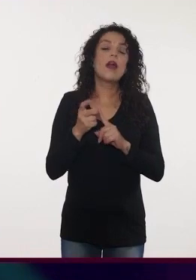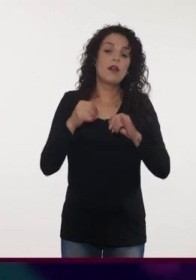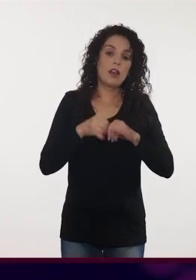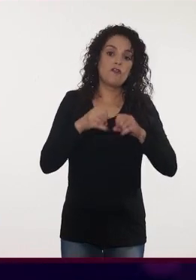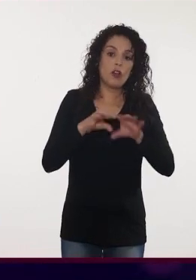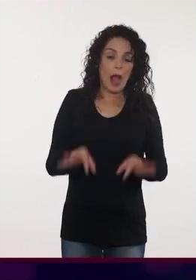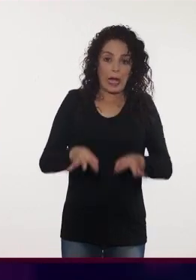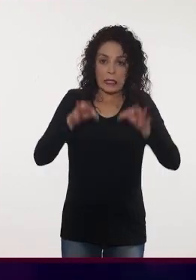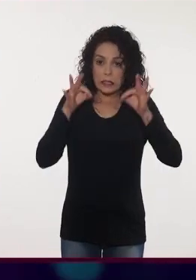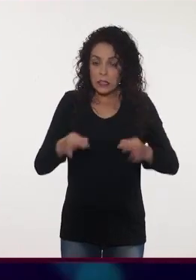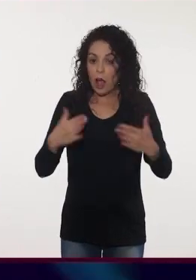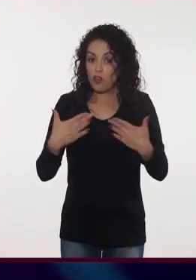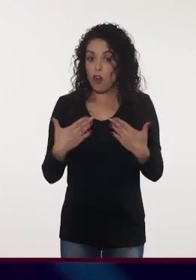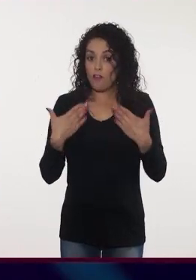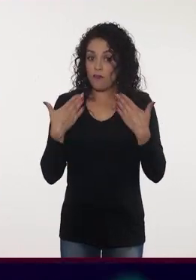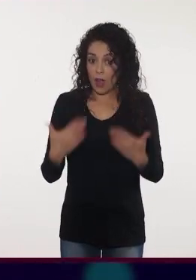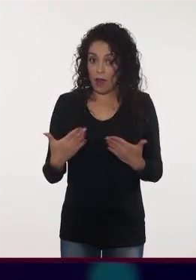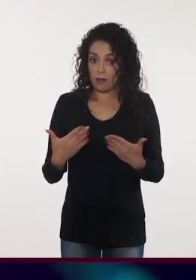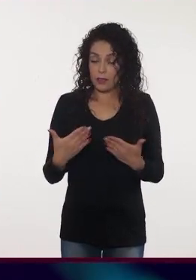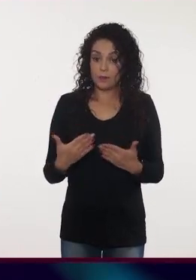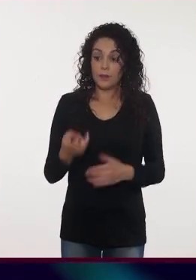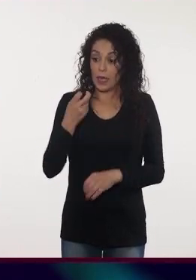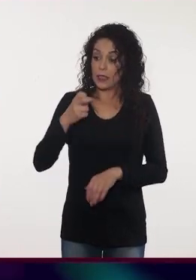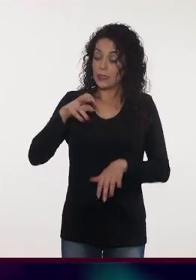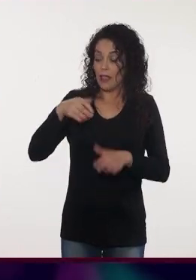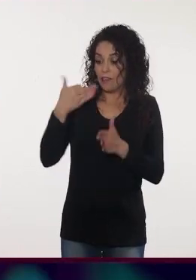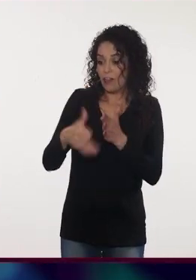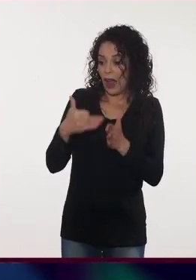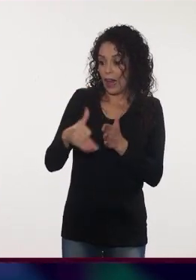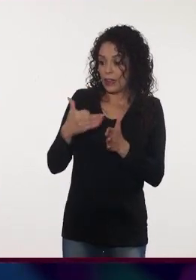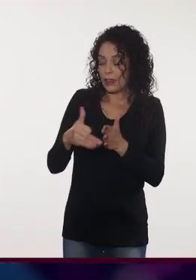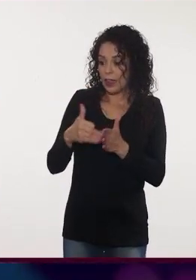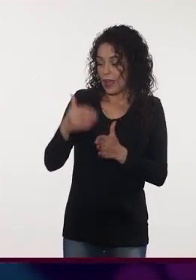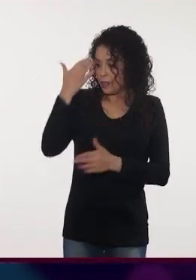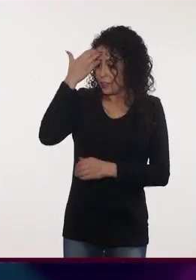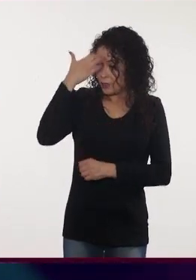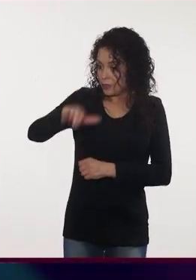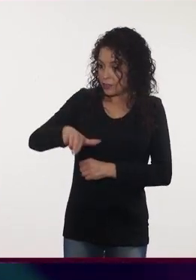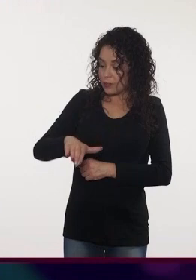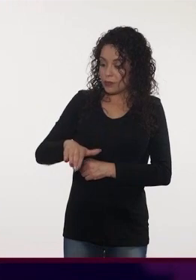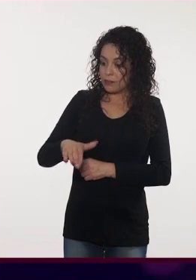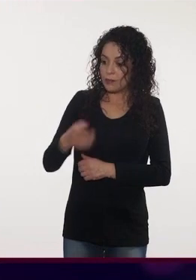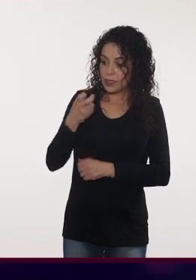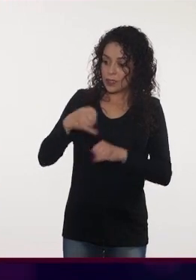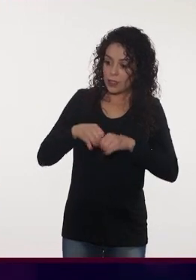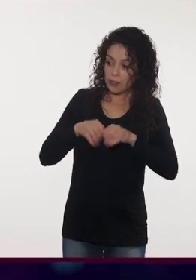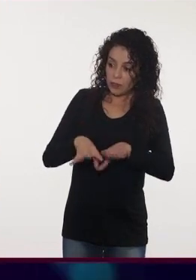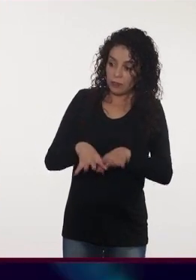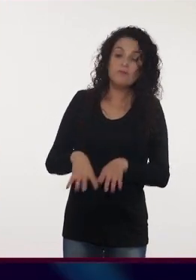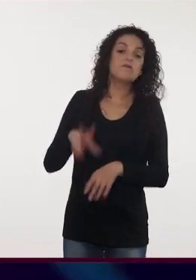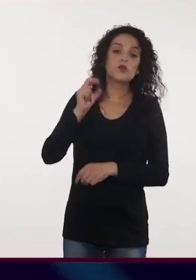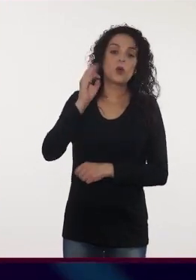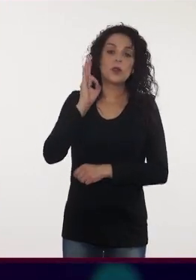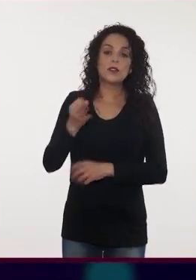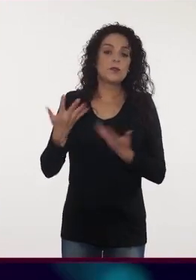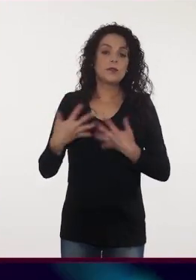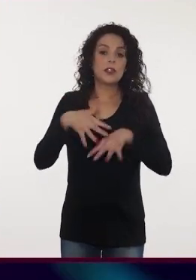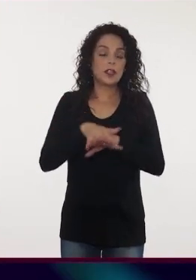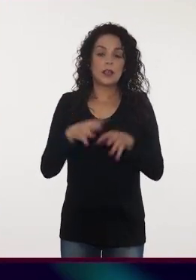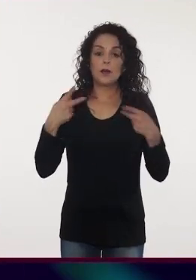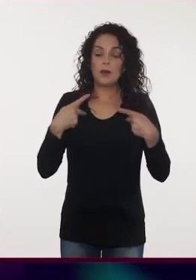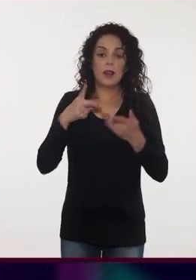muchas ocasiones es esta desinformación la que está al origen de la no inclusión social y productiva de las personas con